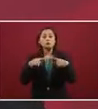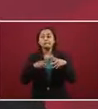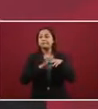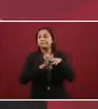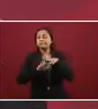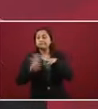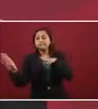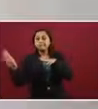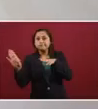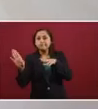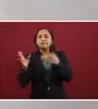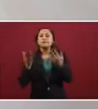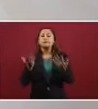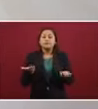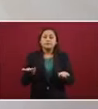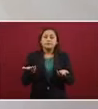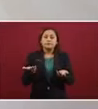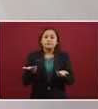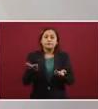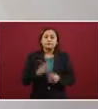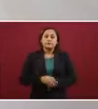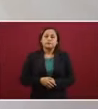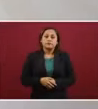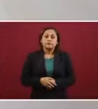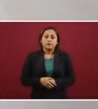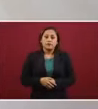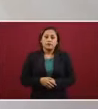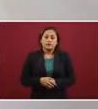nos ayuda mucho el que